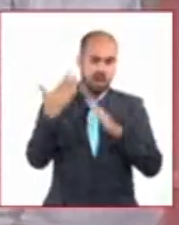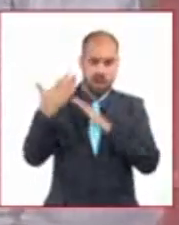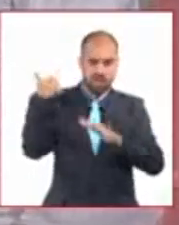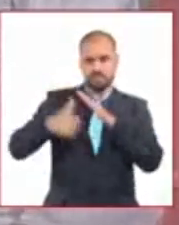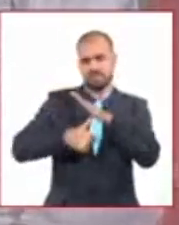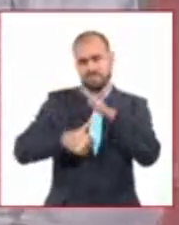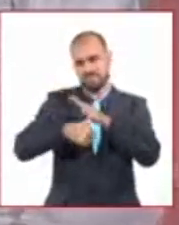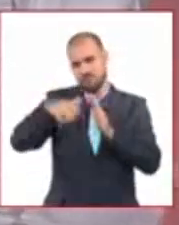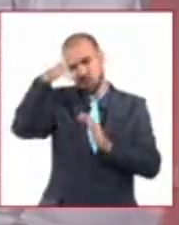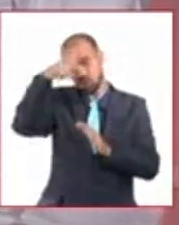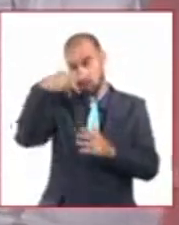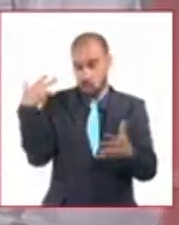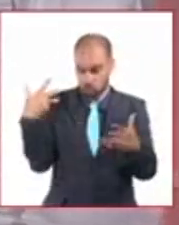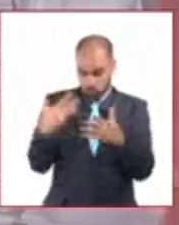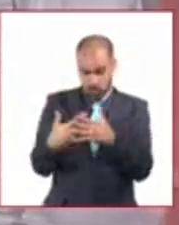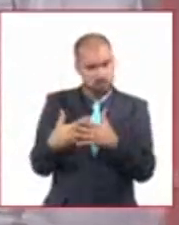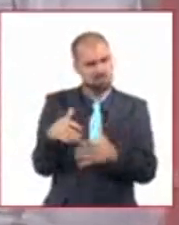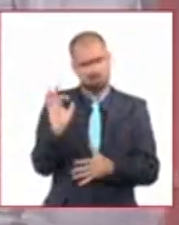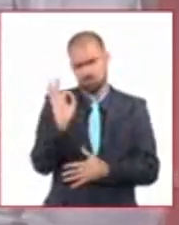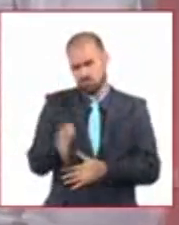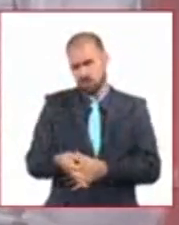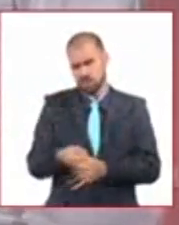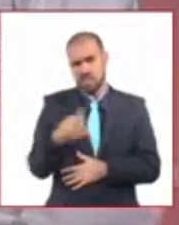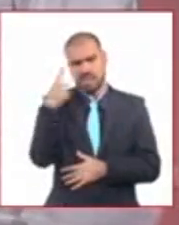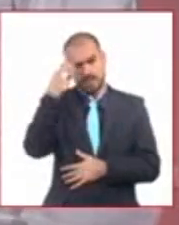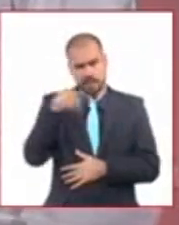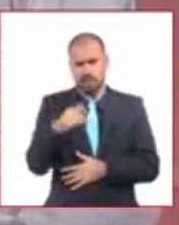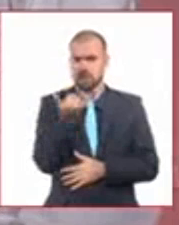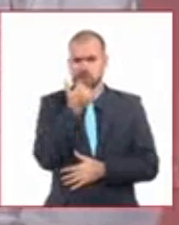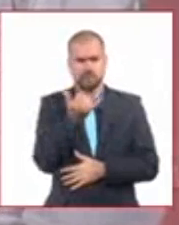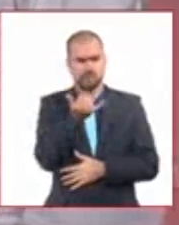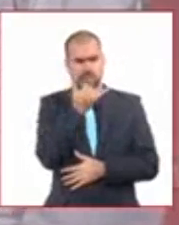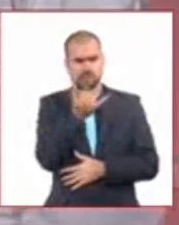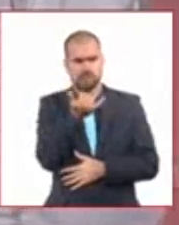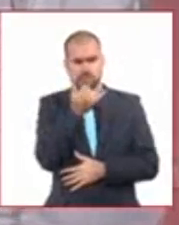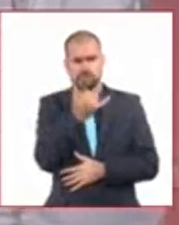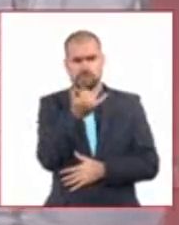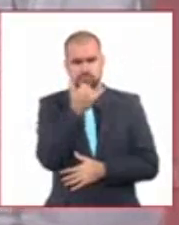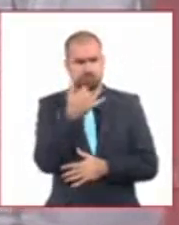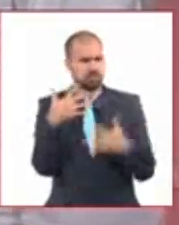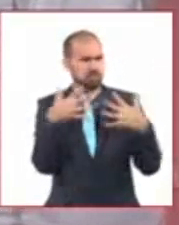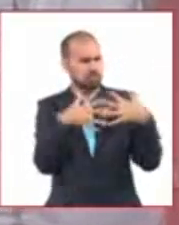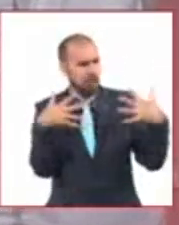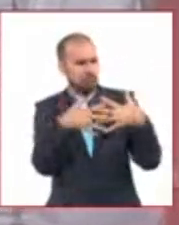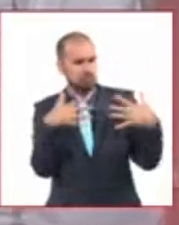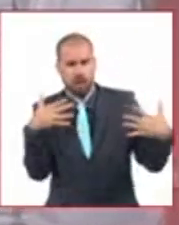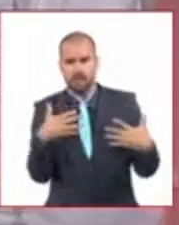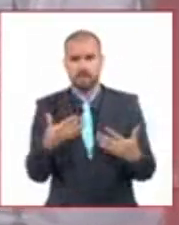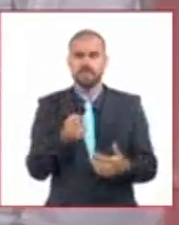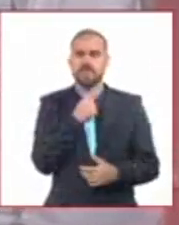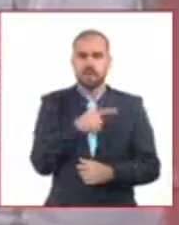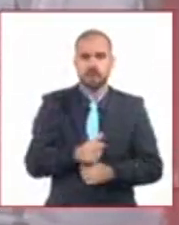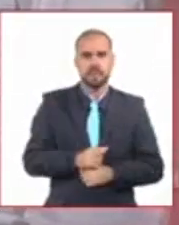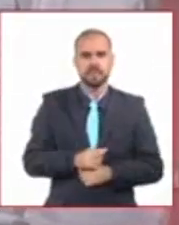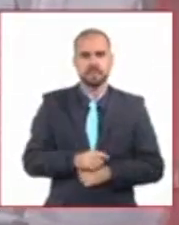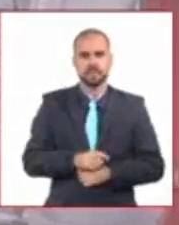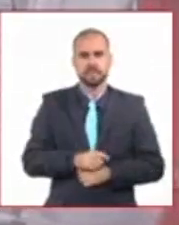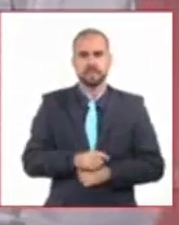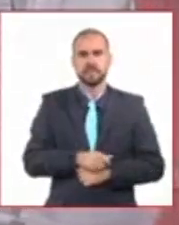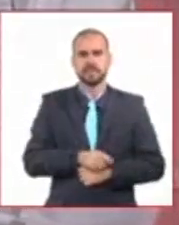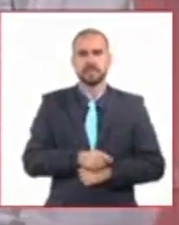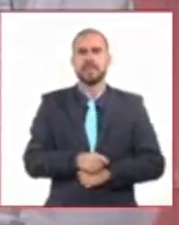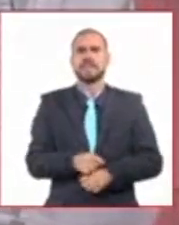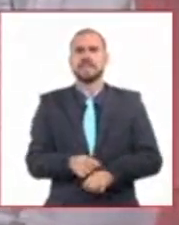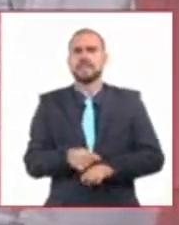gobierno que ha dado un traspié tras otro en materia de política exterior fue la retirada apresurada de afganistán